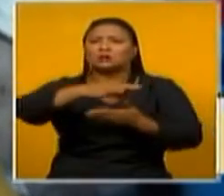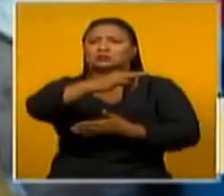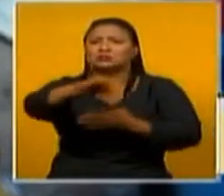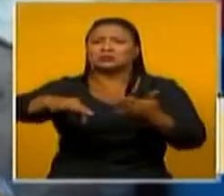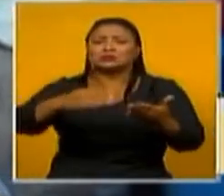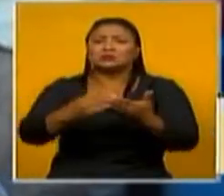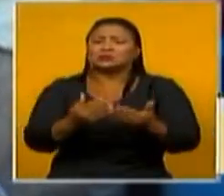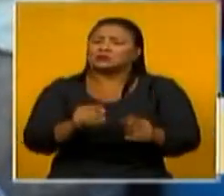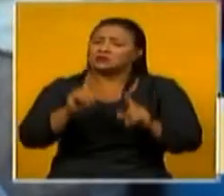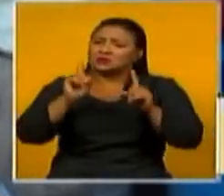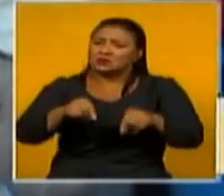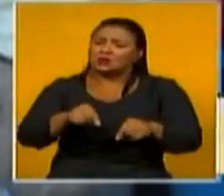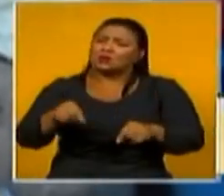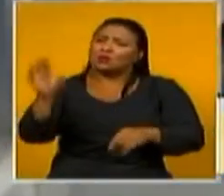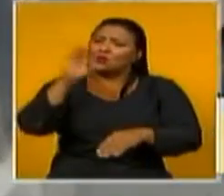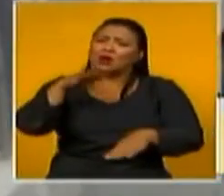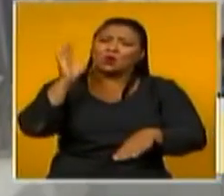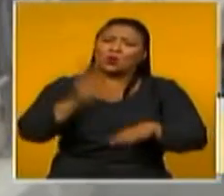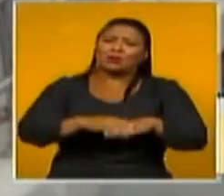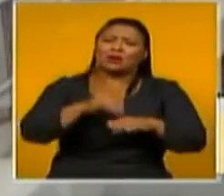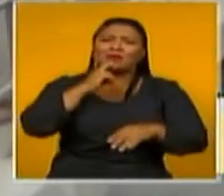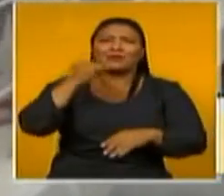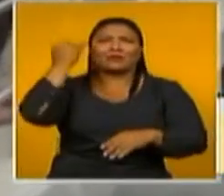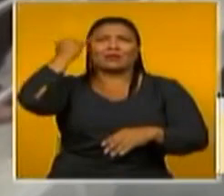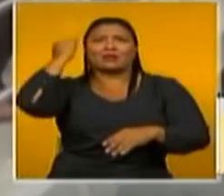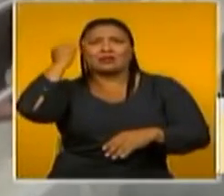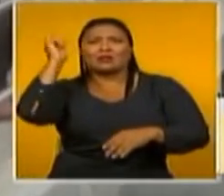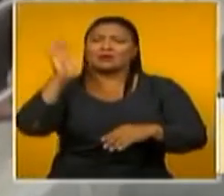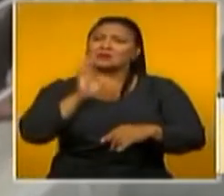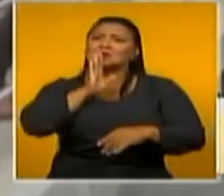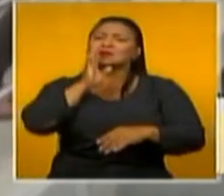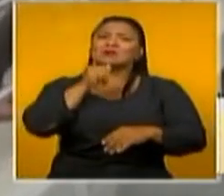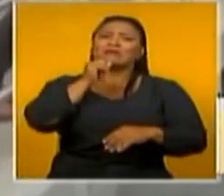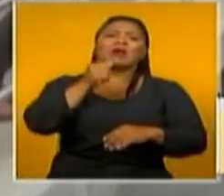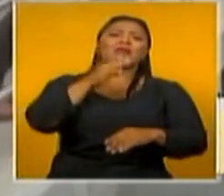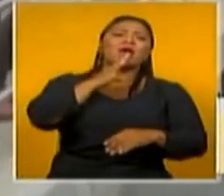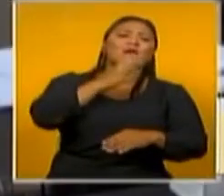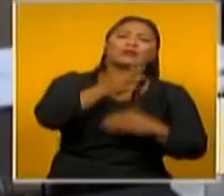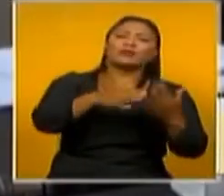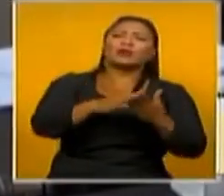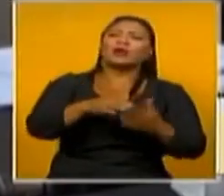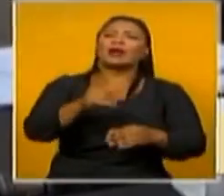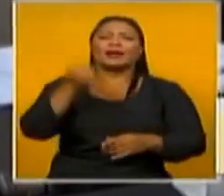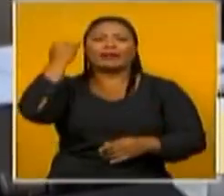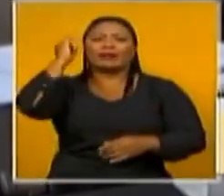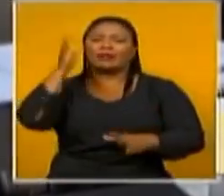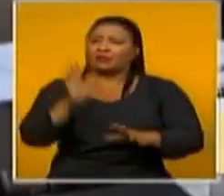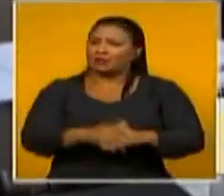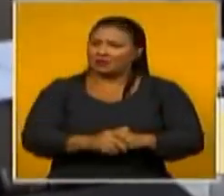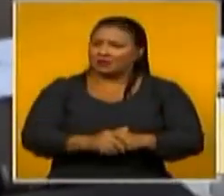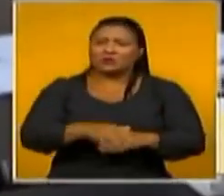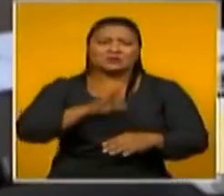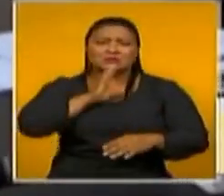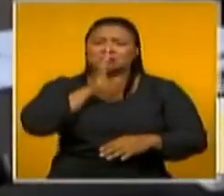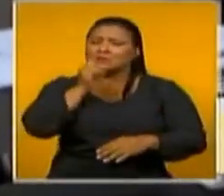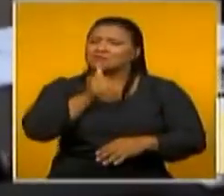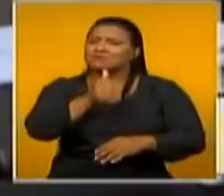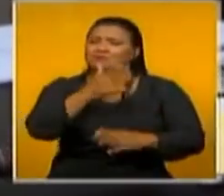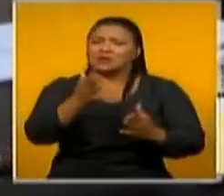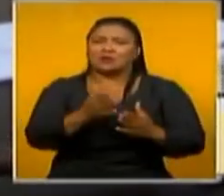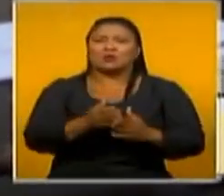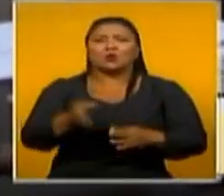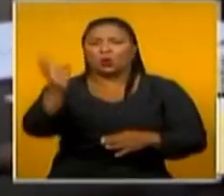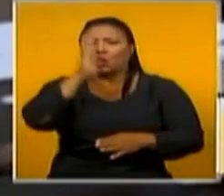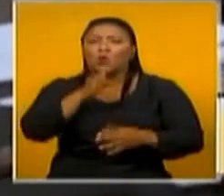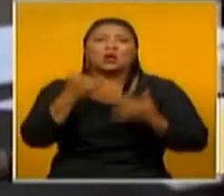que se debe buscar culpables y no inventárselo cada vez que falta agua. Para mi opinión, que este es el cuento del gallo pelón que nunca va a